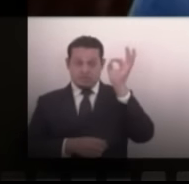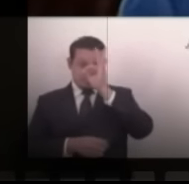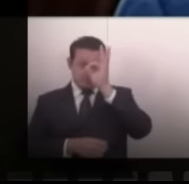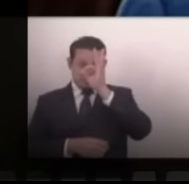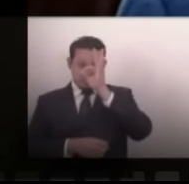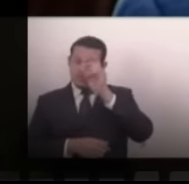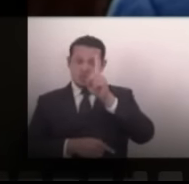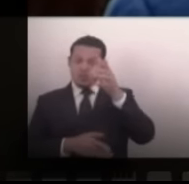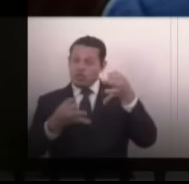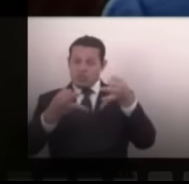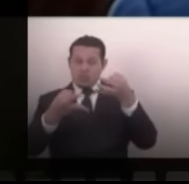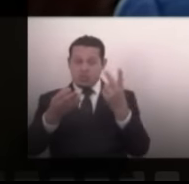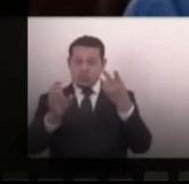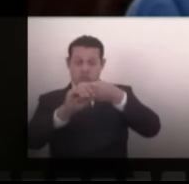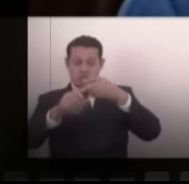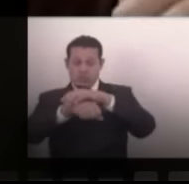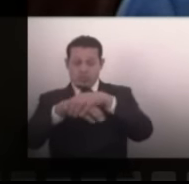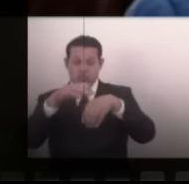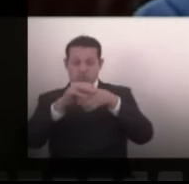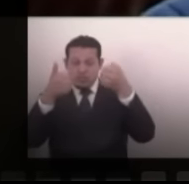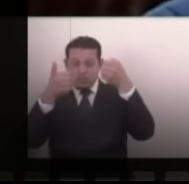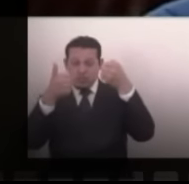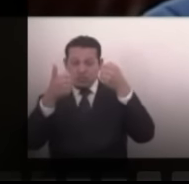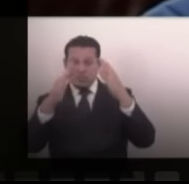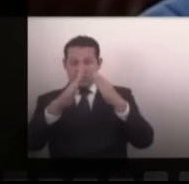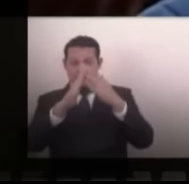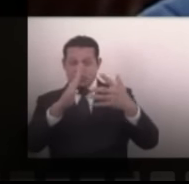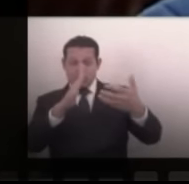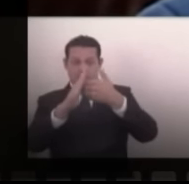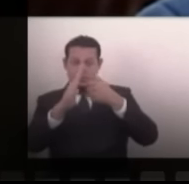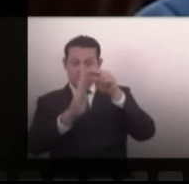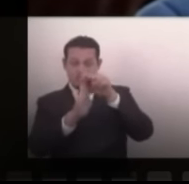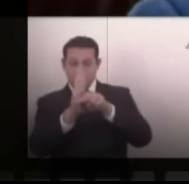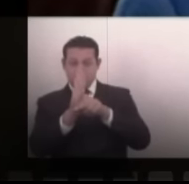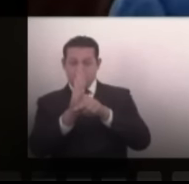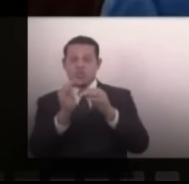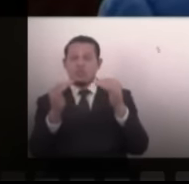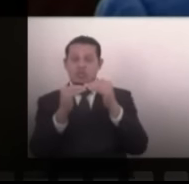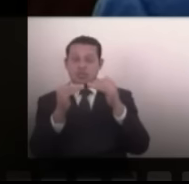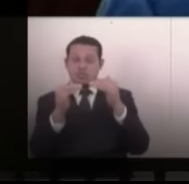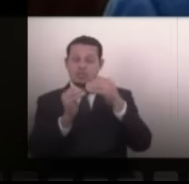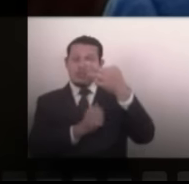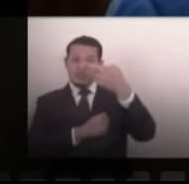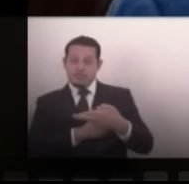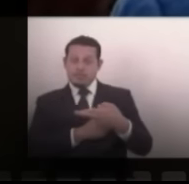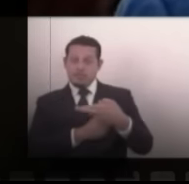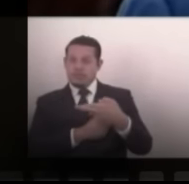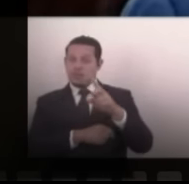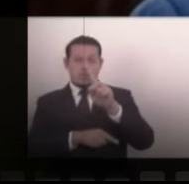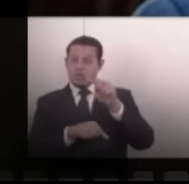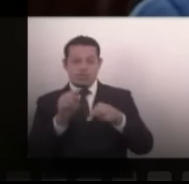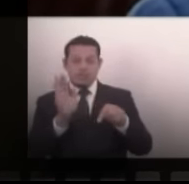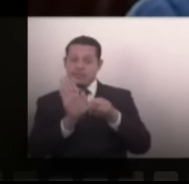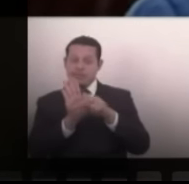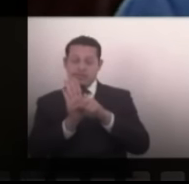que han sido injustamente encarcelados bajo la figura de este régimen también hay una realidad que no podemos